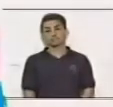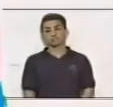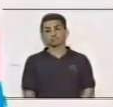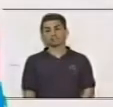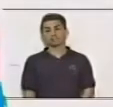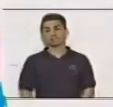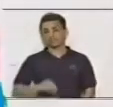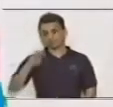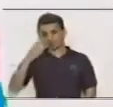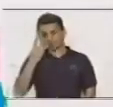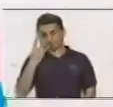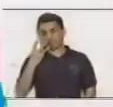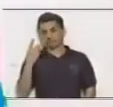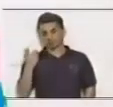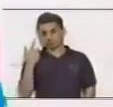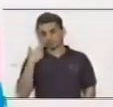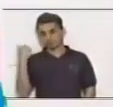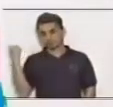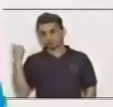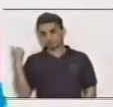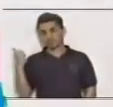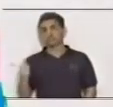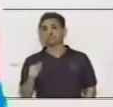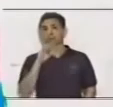Aquí la tiene.